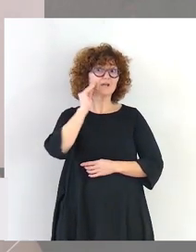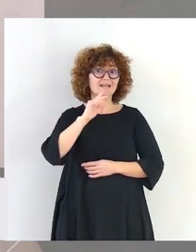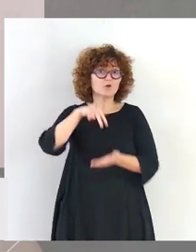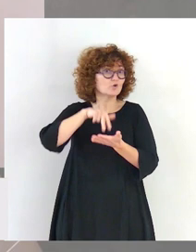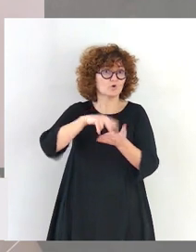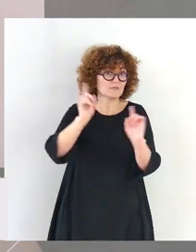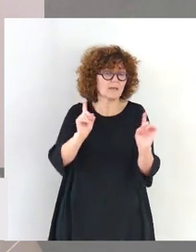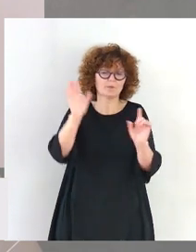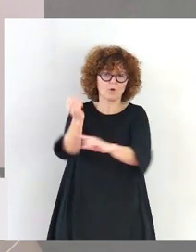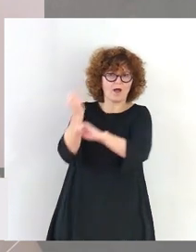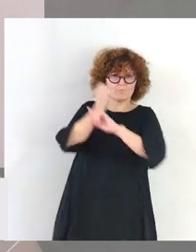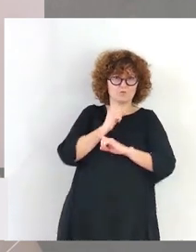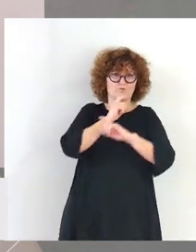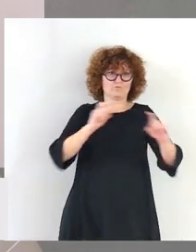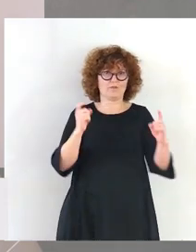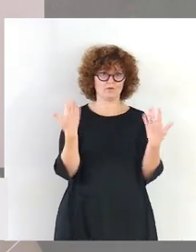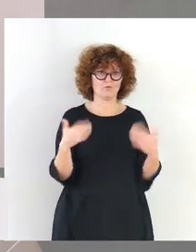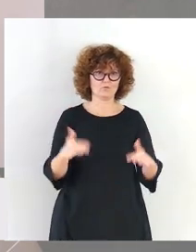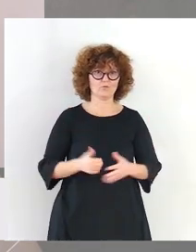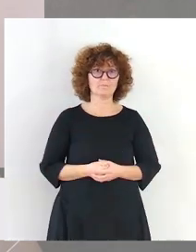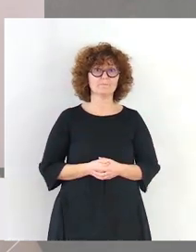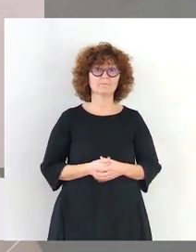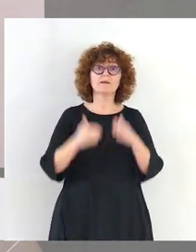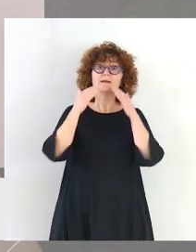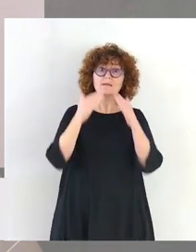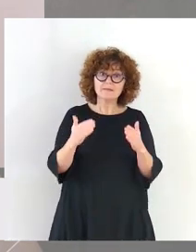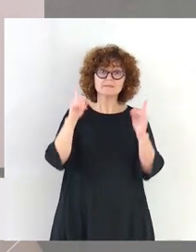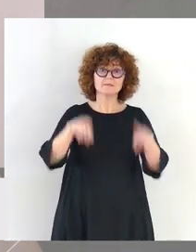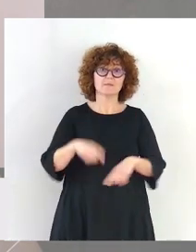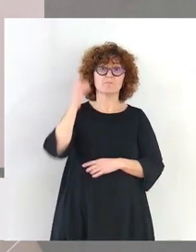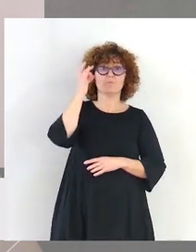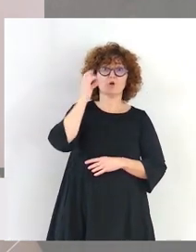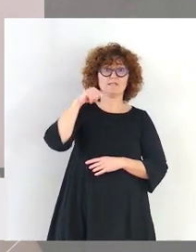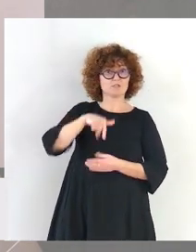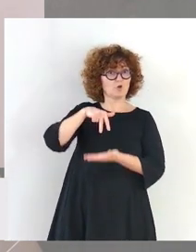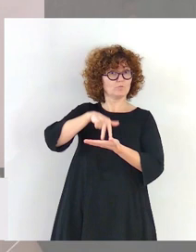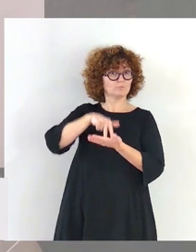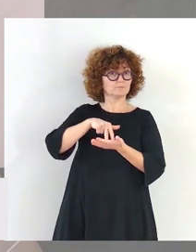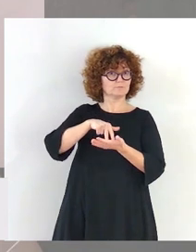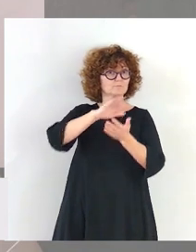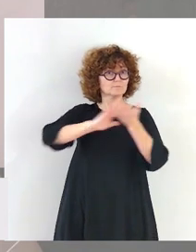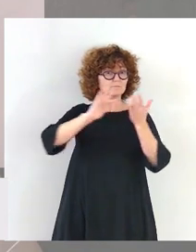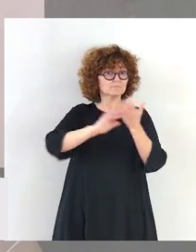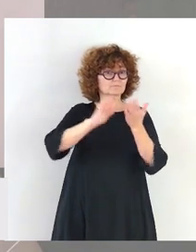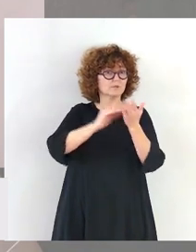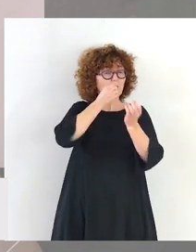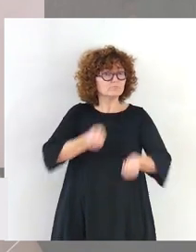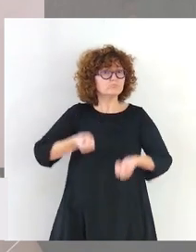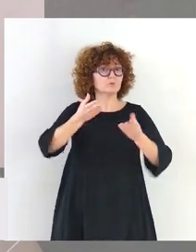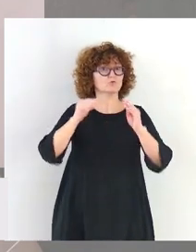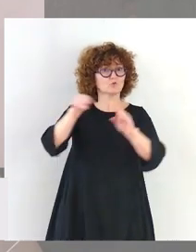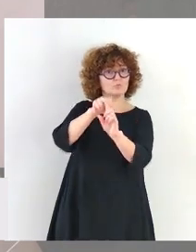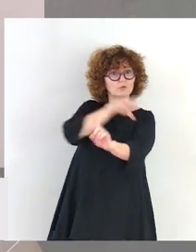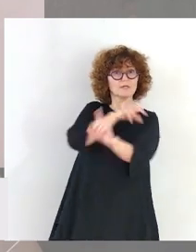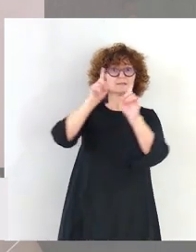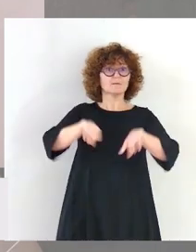fundación y muchas gracias a los ponentes que Vais a ver hoy que van a compartir con nosotros su visión Muchas gracias